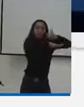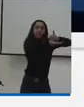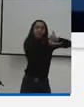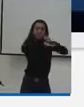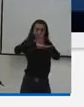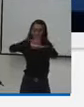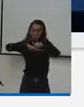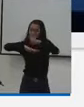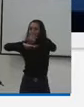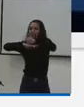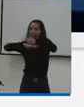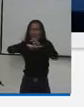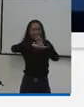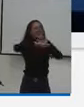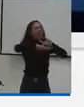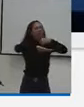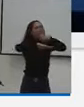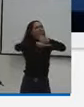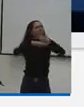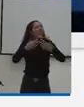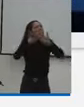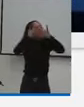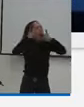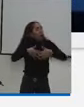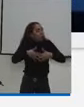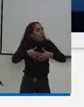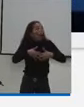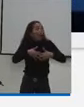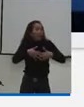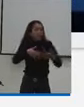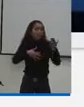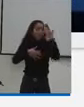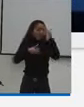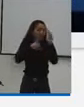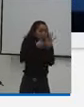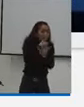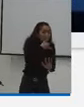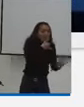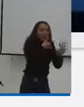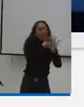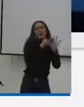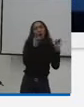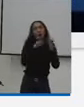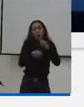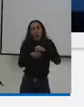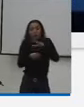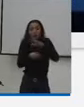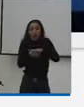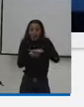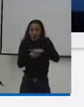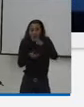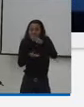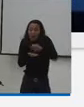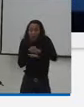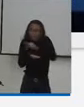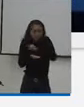las siguientes funciones los entes deportivos departamentales y del distrito capital